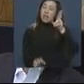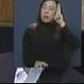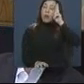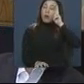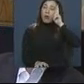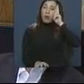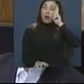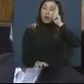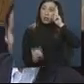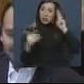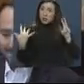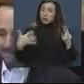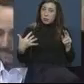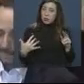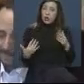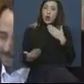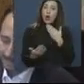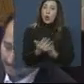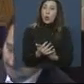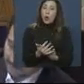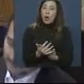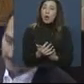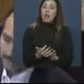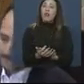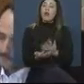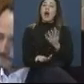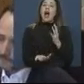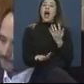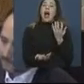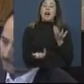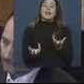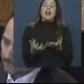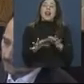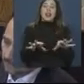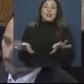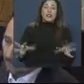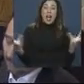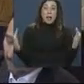recordar que cuando hay bienes escasos en una sociedad,